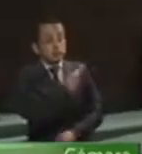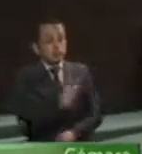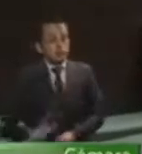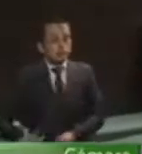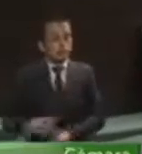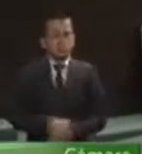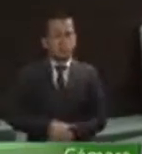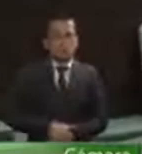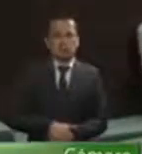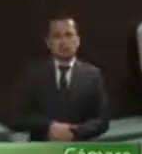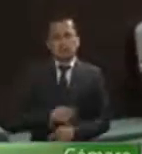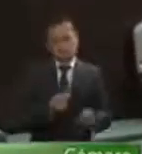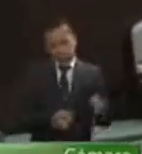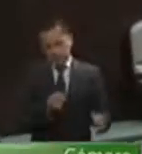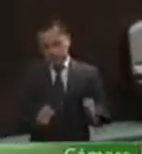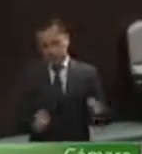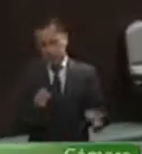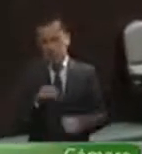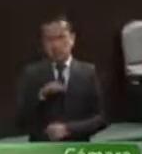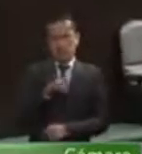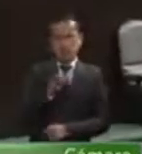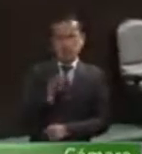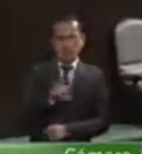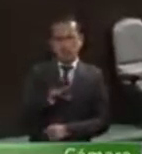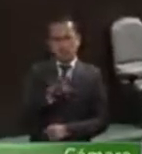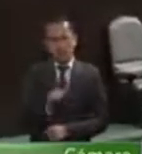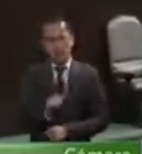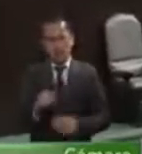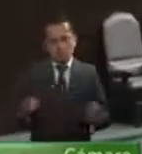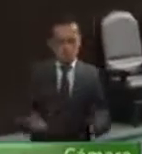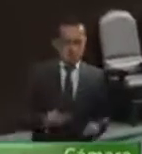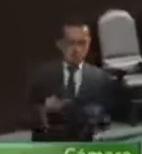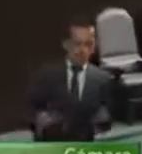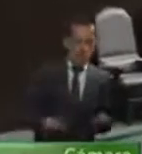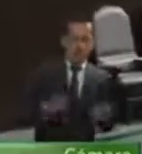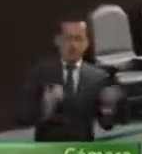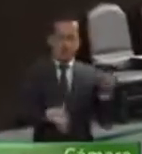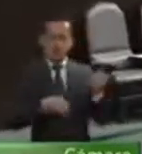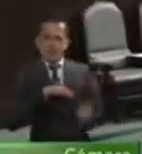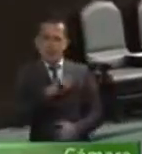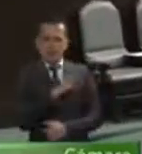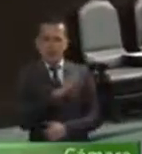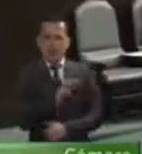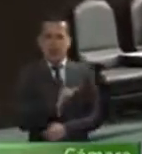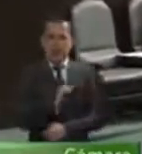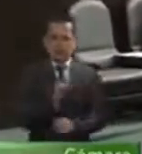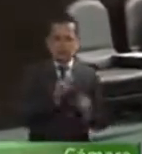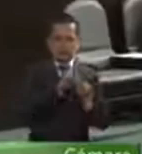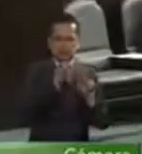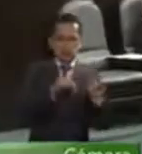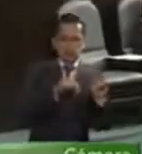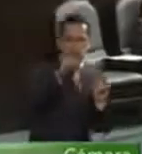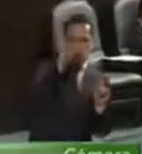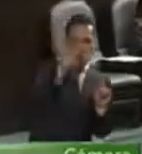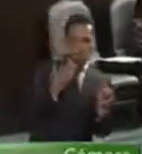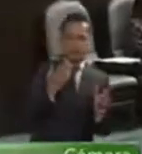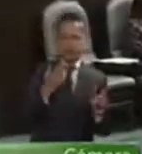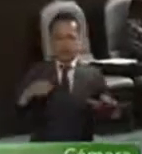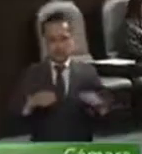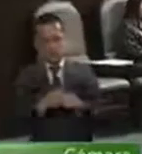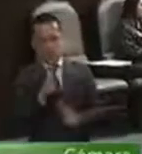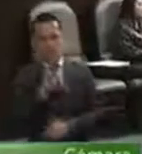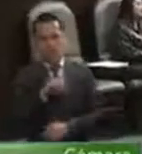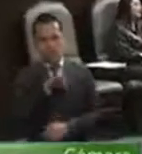Marimba, sones, mariachi, danzas, polcas, banda, norteña, corridos.